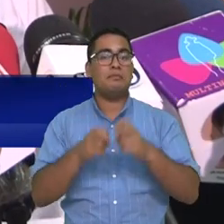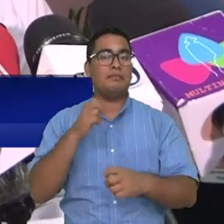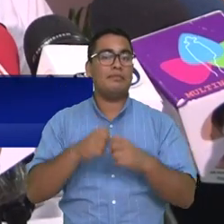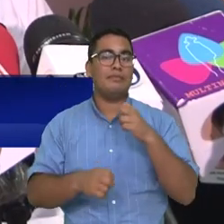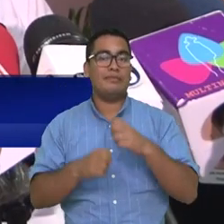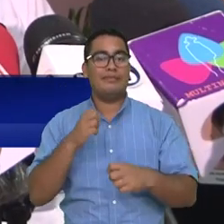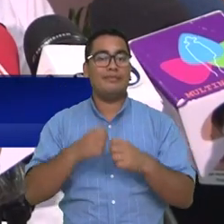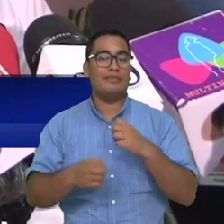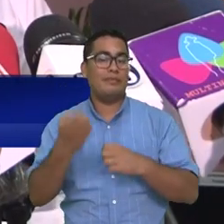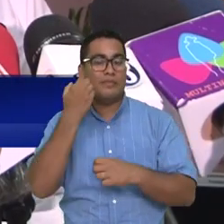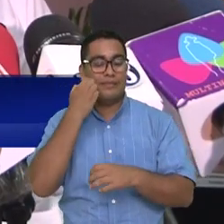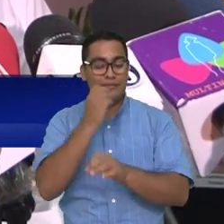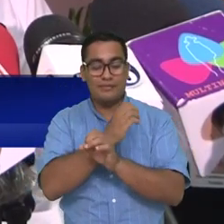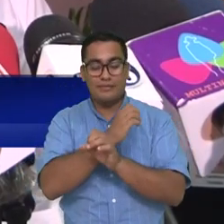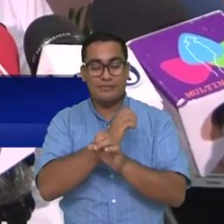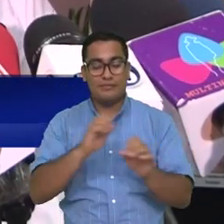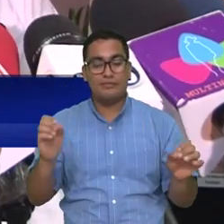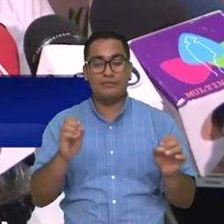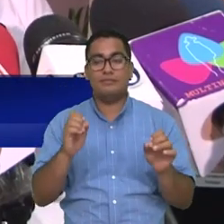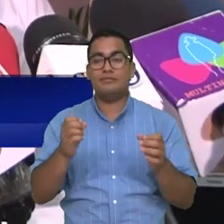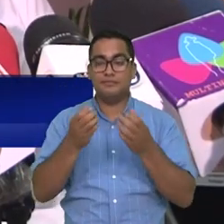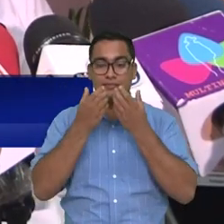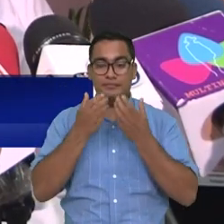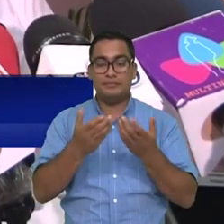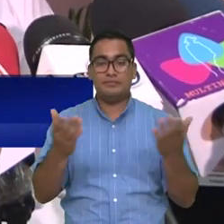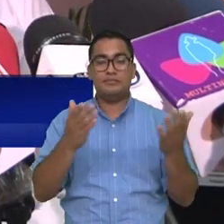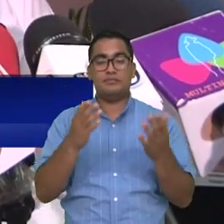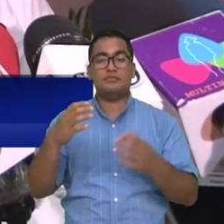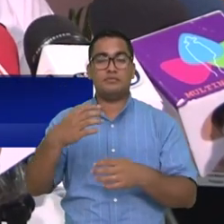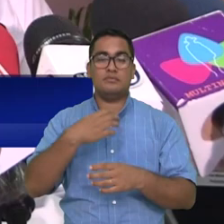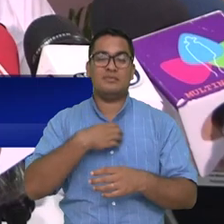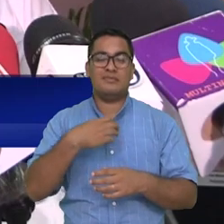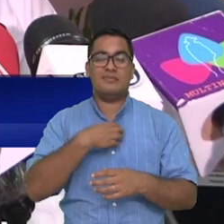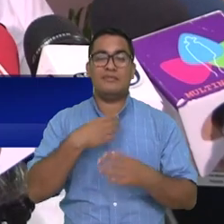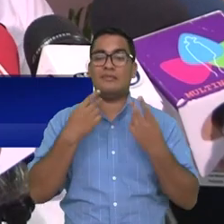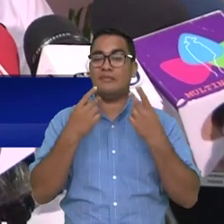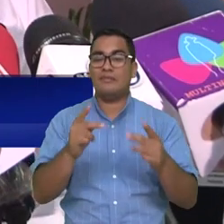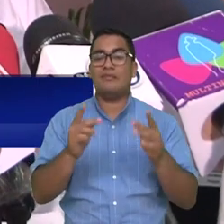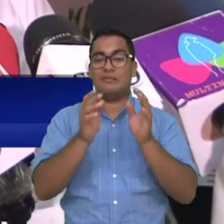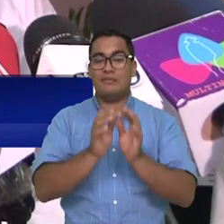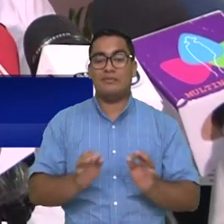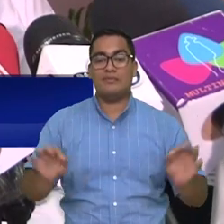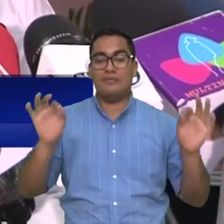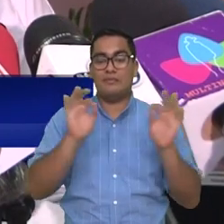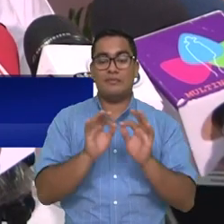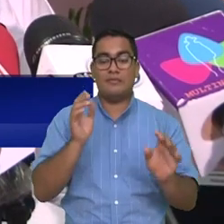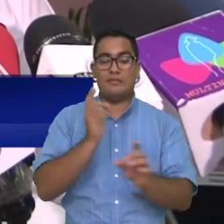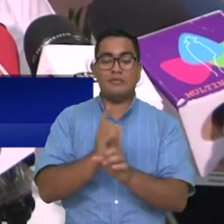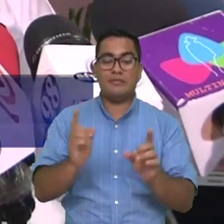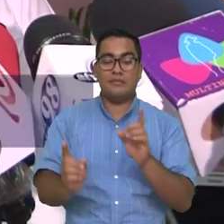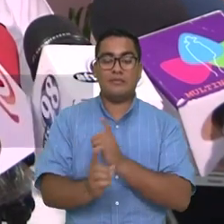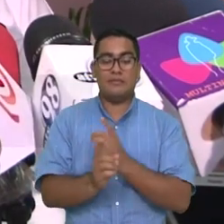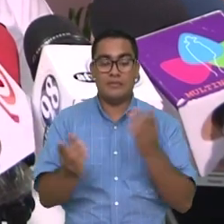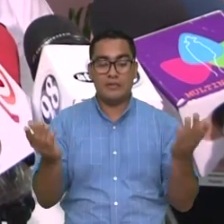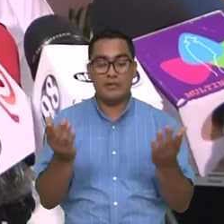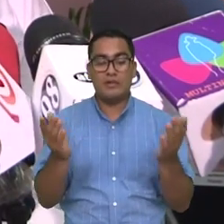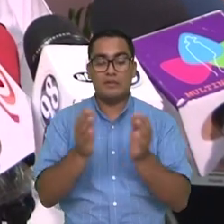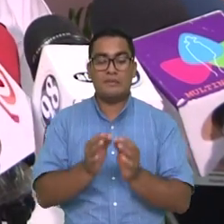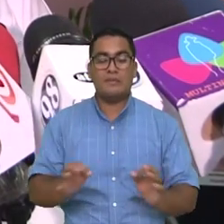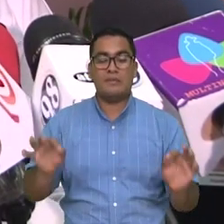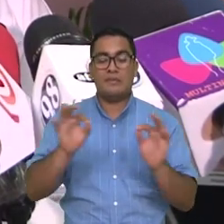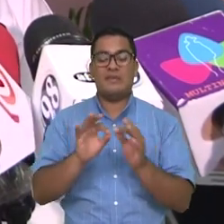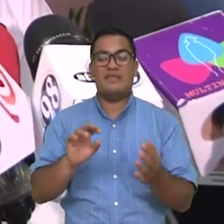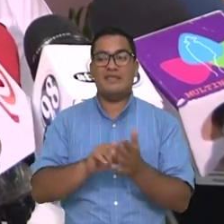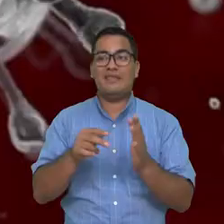todavía casos que tengamos reportados a nivel de la comunidad, pero que debemos todos de mantenernos en esas medidas